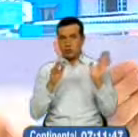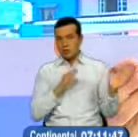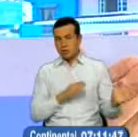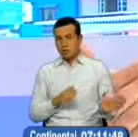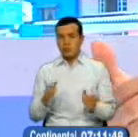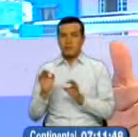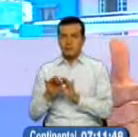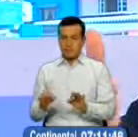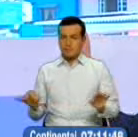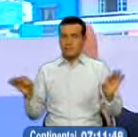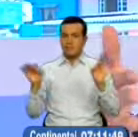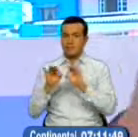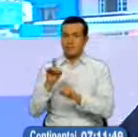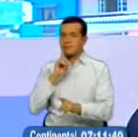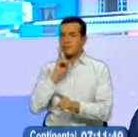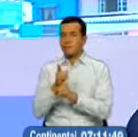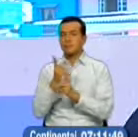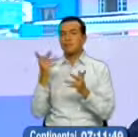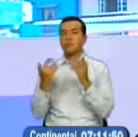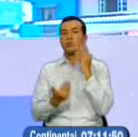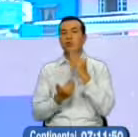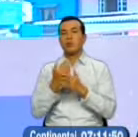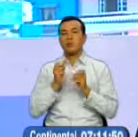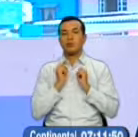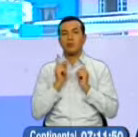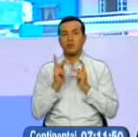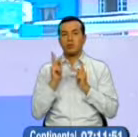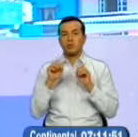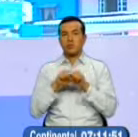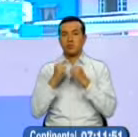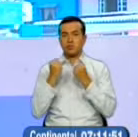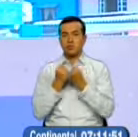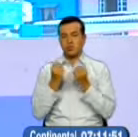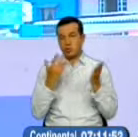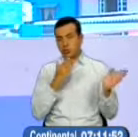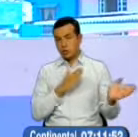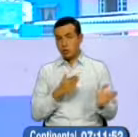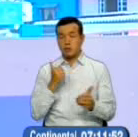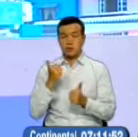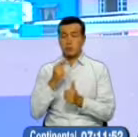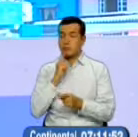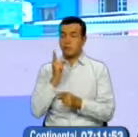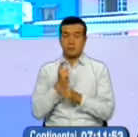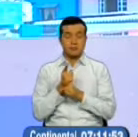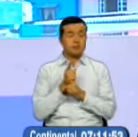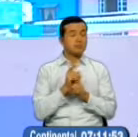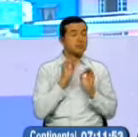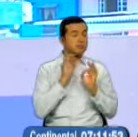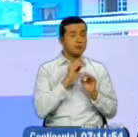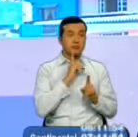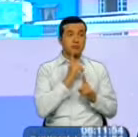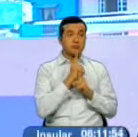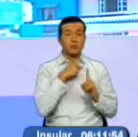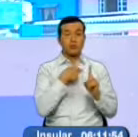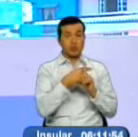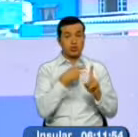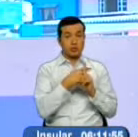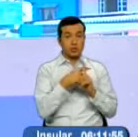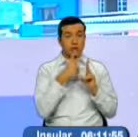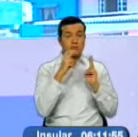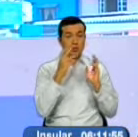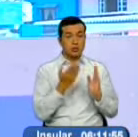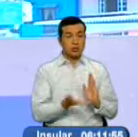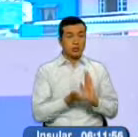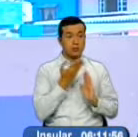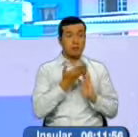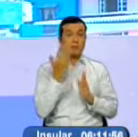vehículo fundamental para la creación de oportunidades en la sociedad. Y ha tenido efectos tremendamente positivos en elevar la tasa